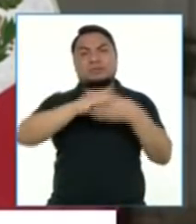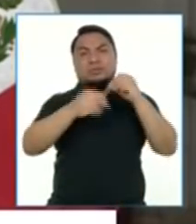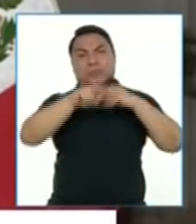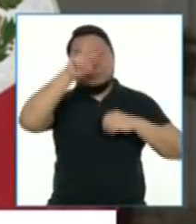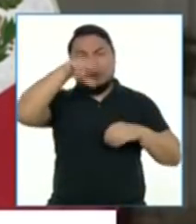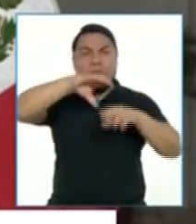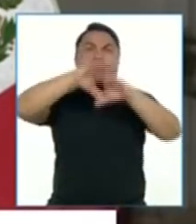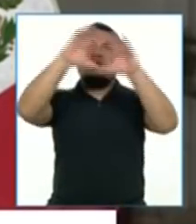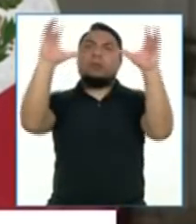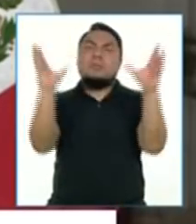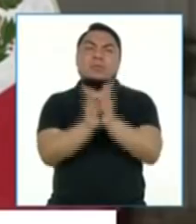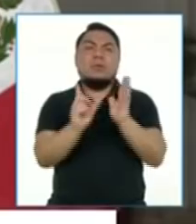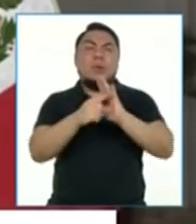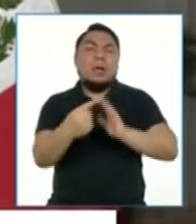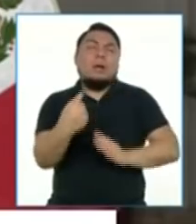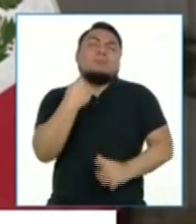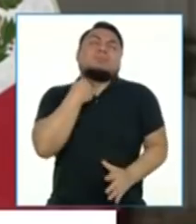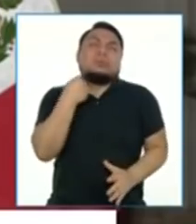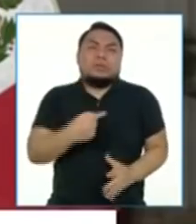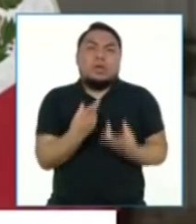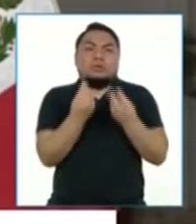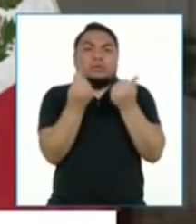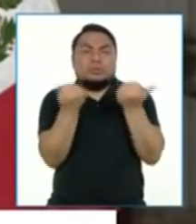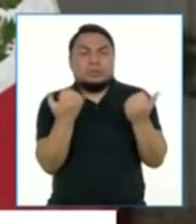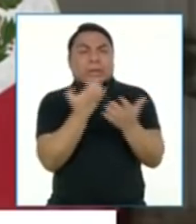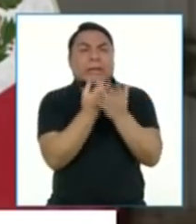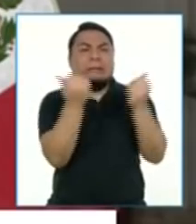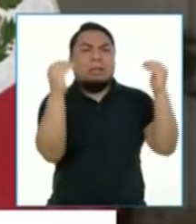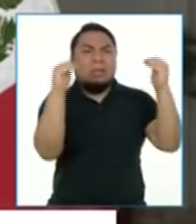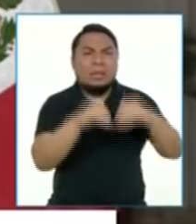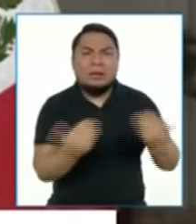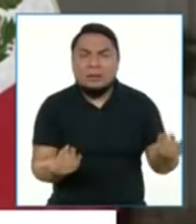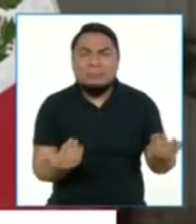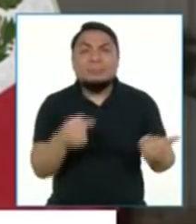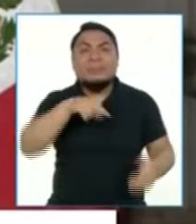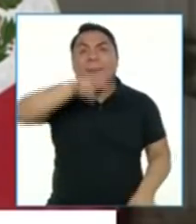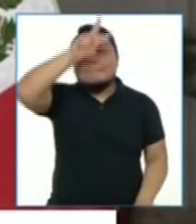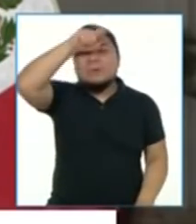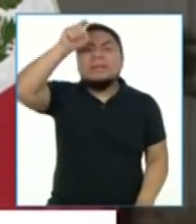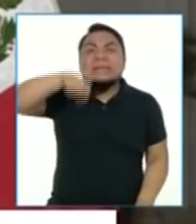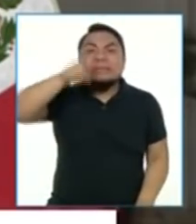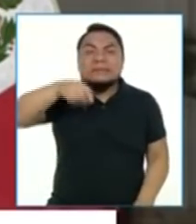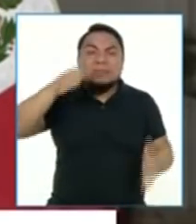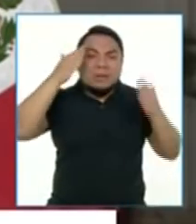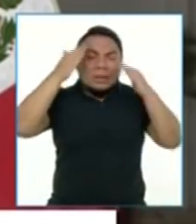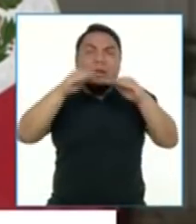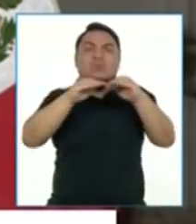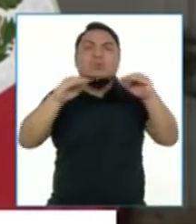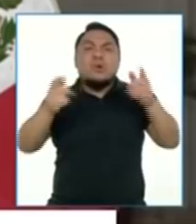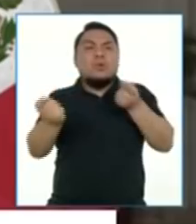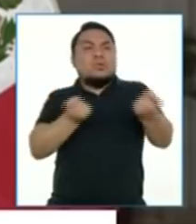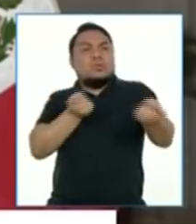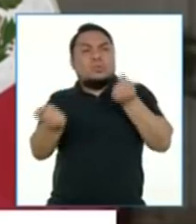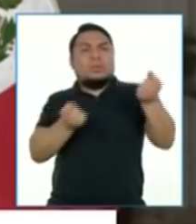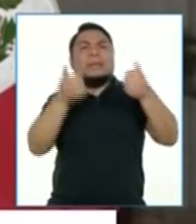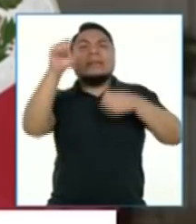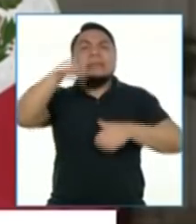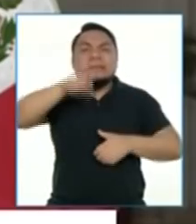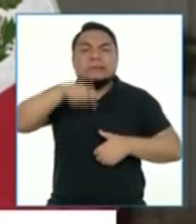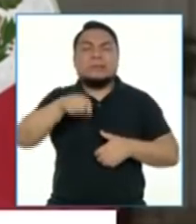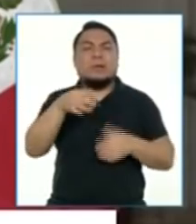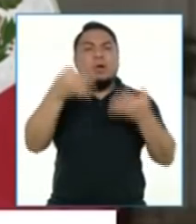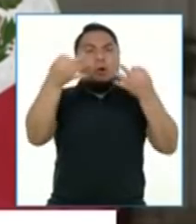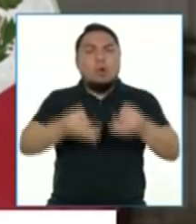vida política a partir de esta de nosotros es porque es el círculo de los más cercanos yo creo que eso es la respuesta política